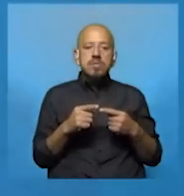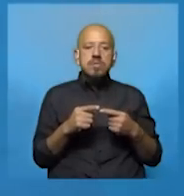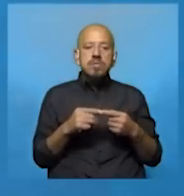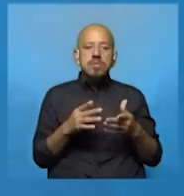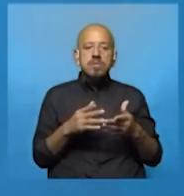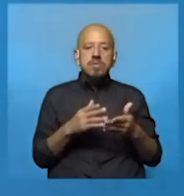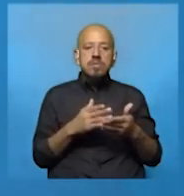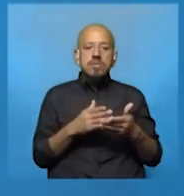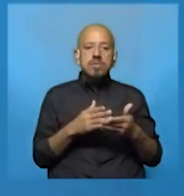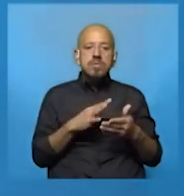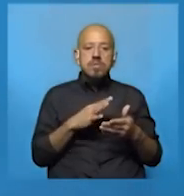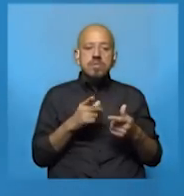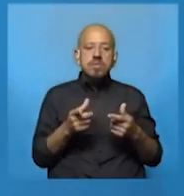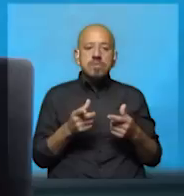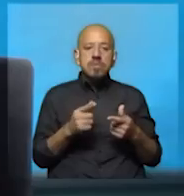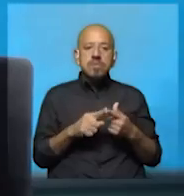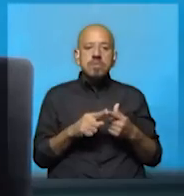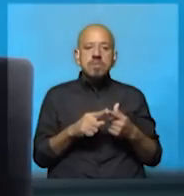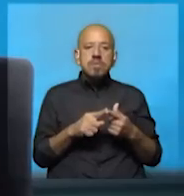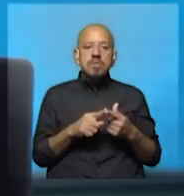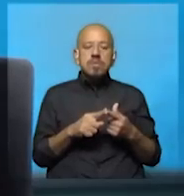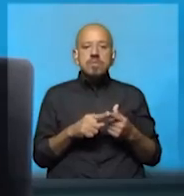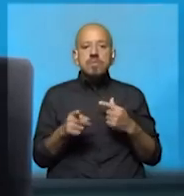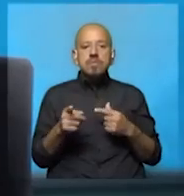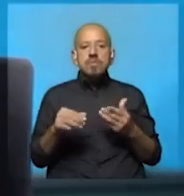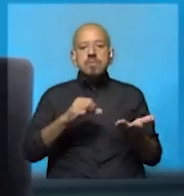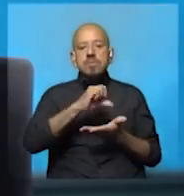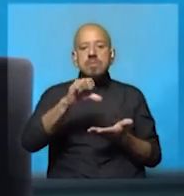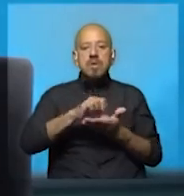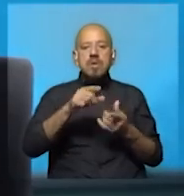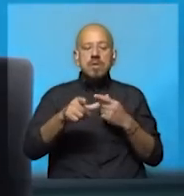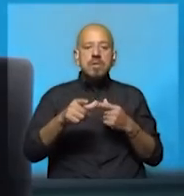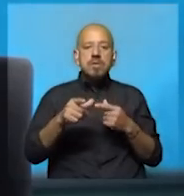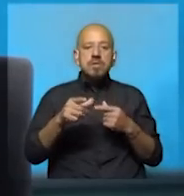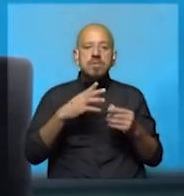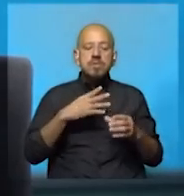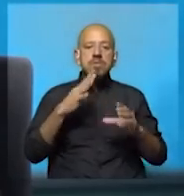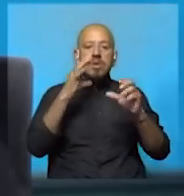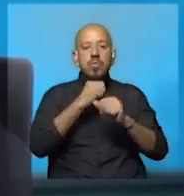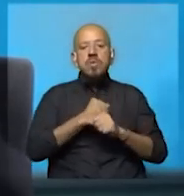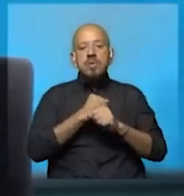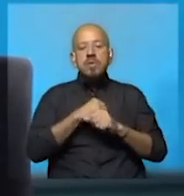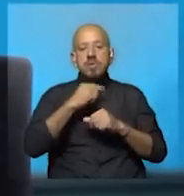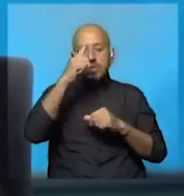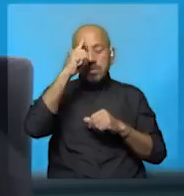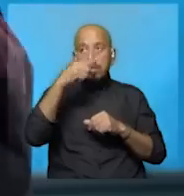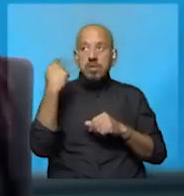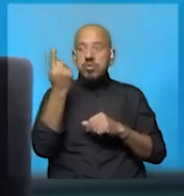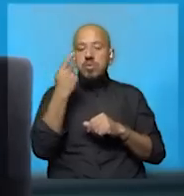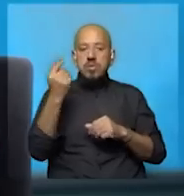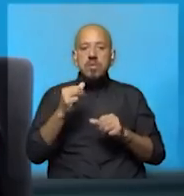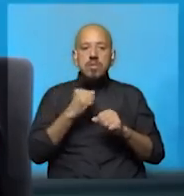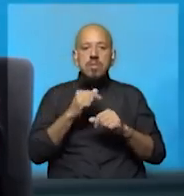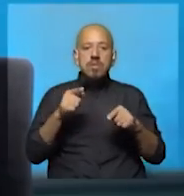y por ahí se cuele cierta facilidad justamente te iba a preguntar si un país pequeño como el nuestro es capaz de aguantar la presión internacional que puede generar